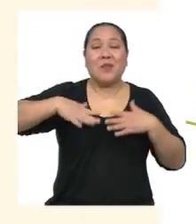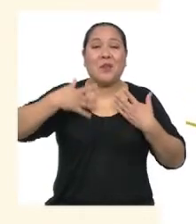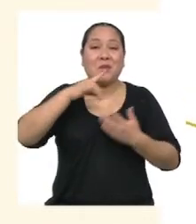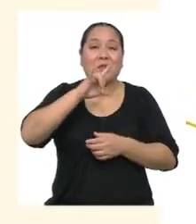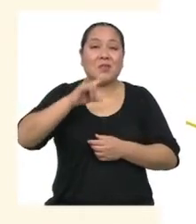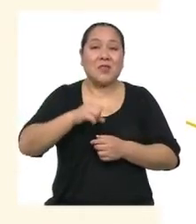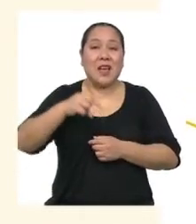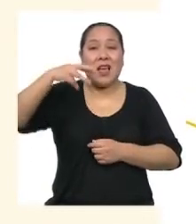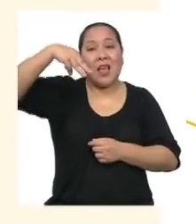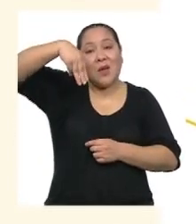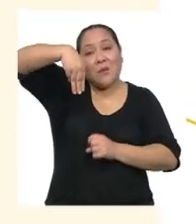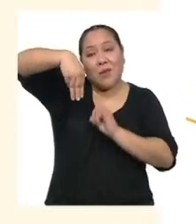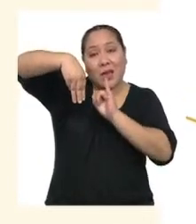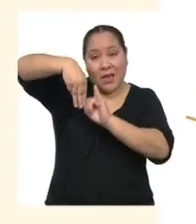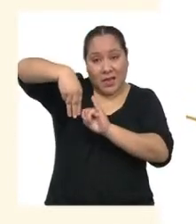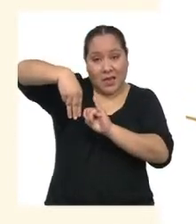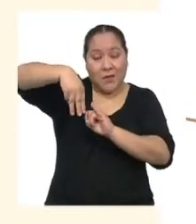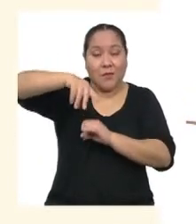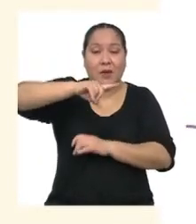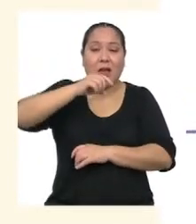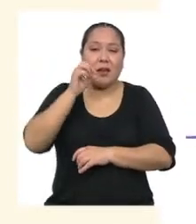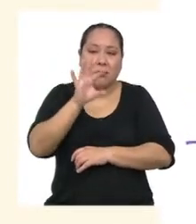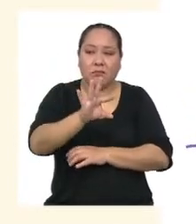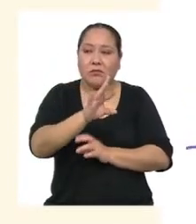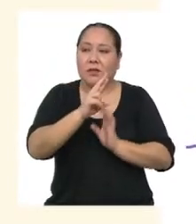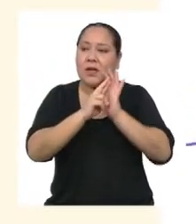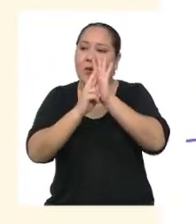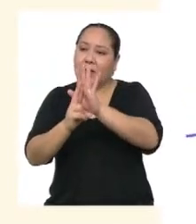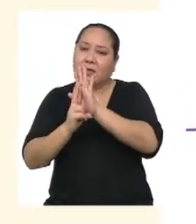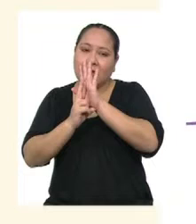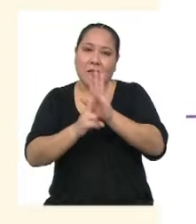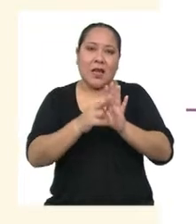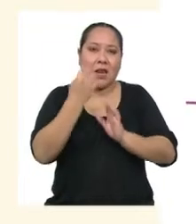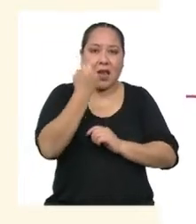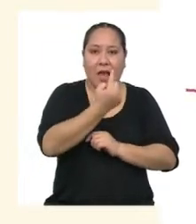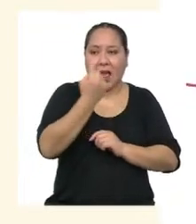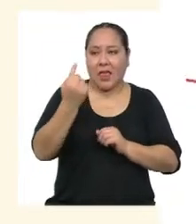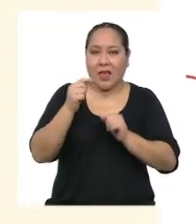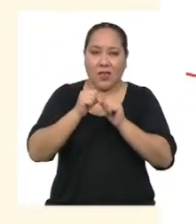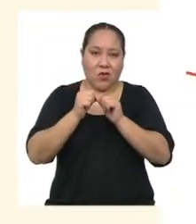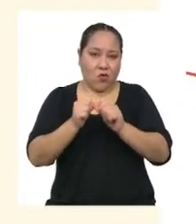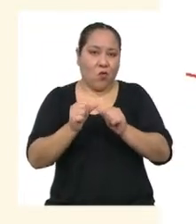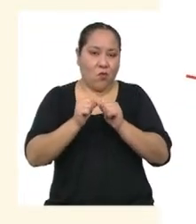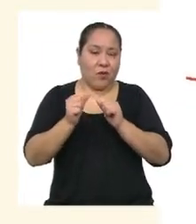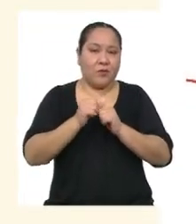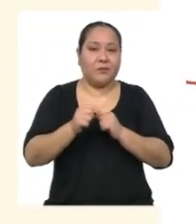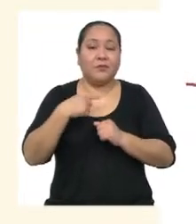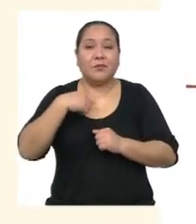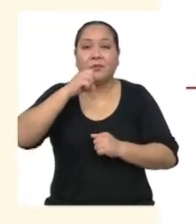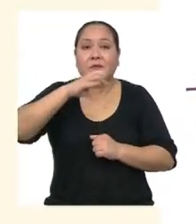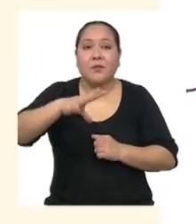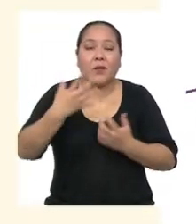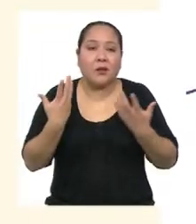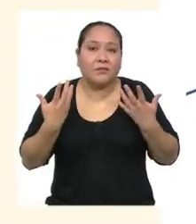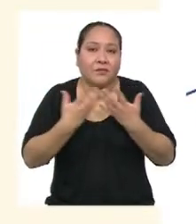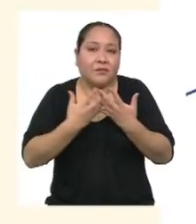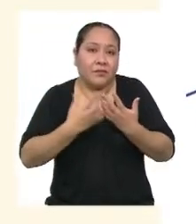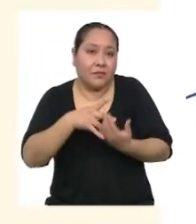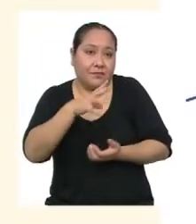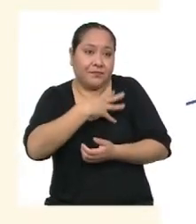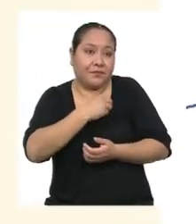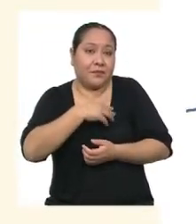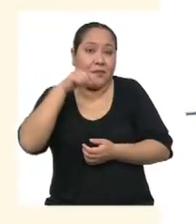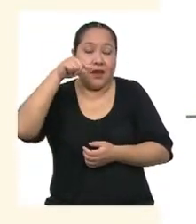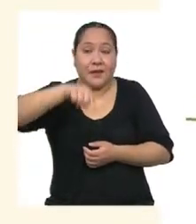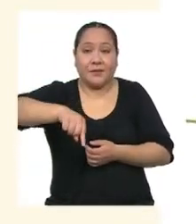para representar a cada intervalo o cada valor que asume la variable. Se puede decir que, en relación a la edad,